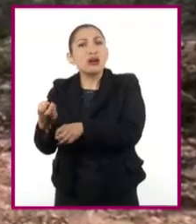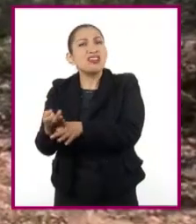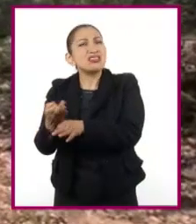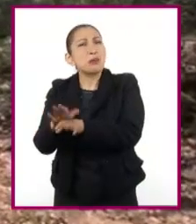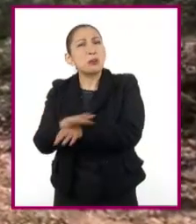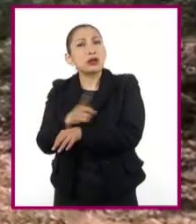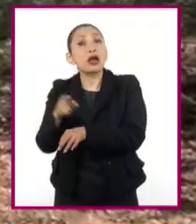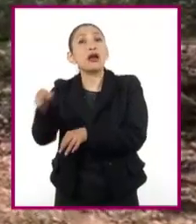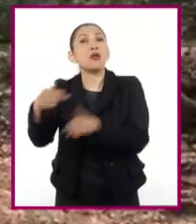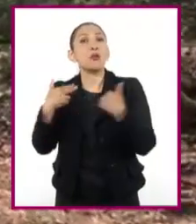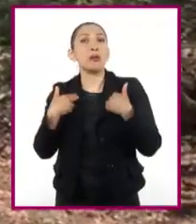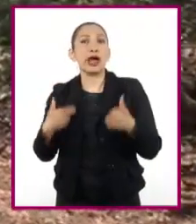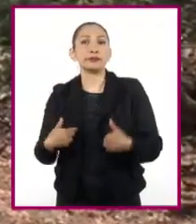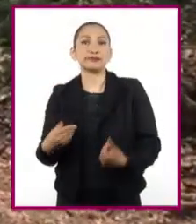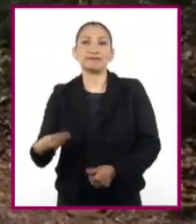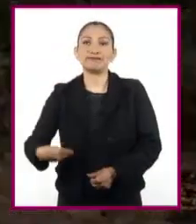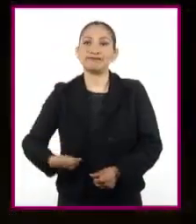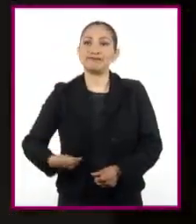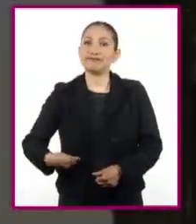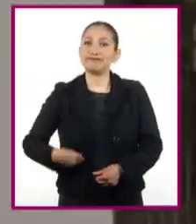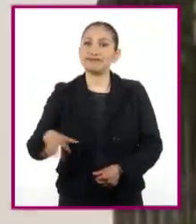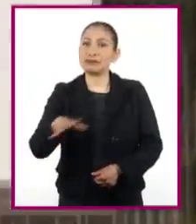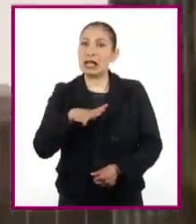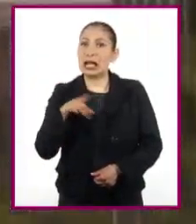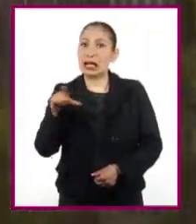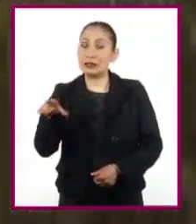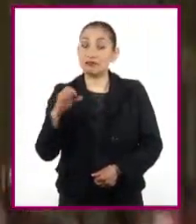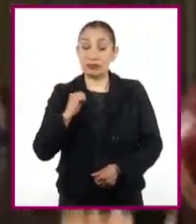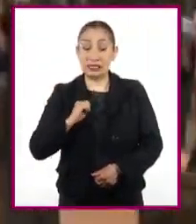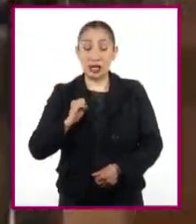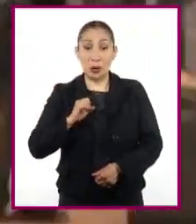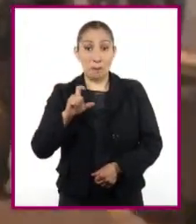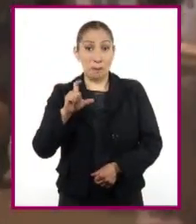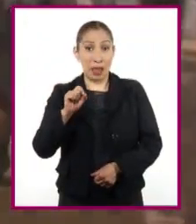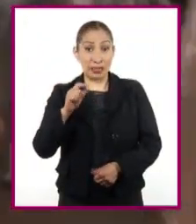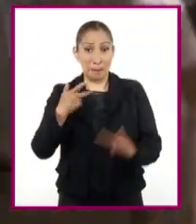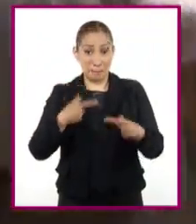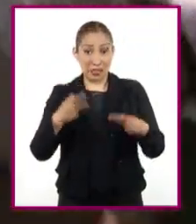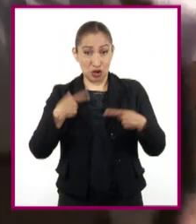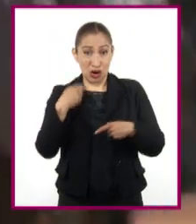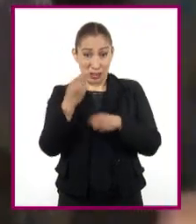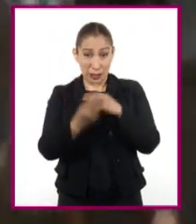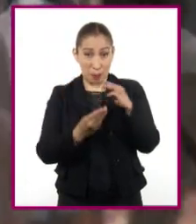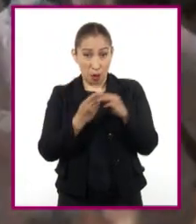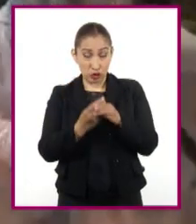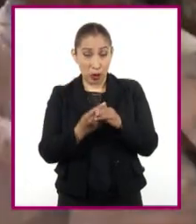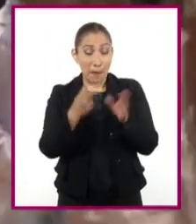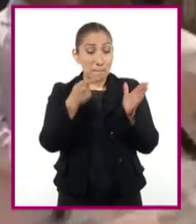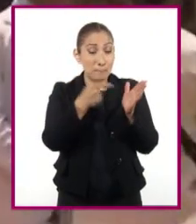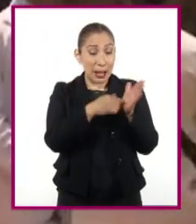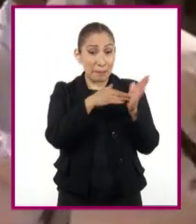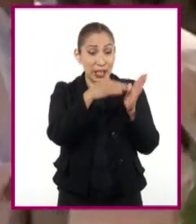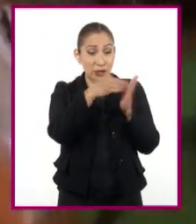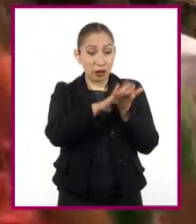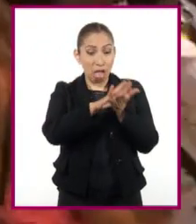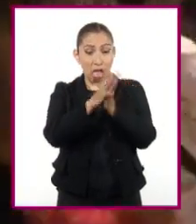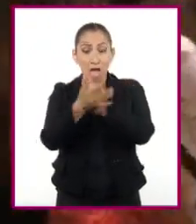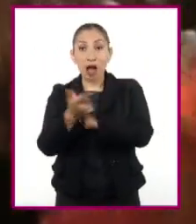ha sido provocada por los seres humanos. En el siglo XX, la población mundial creció de 1.000 millones